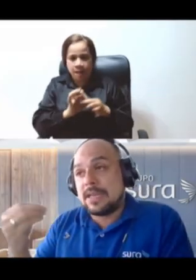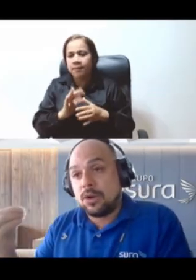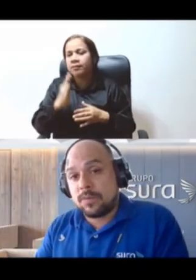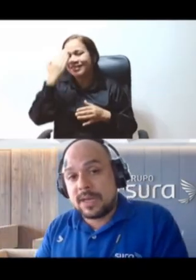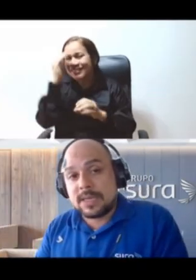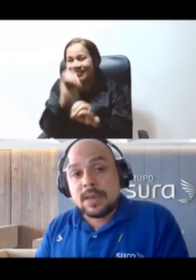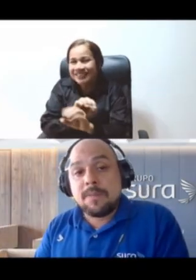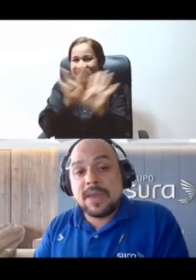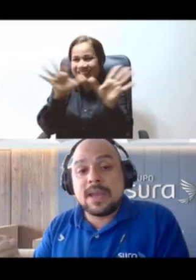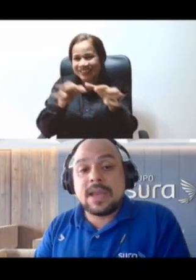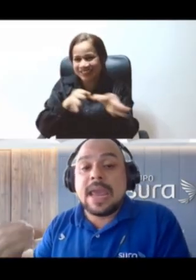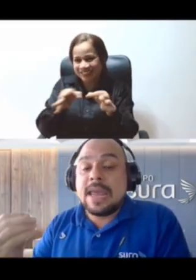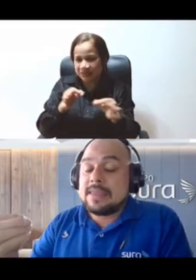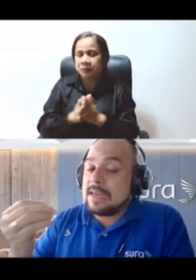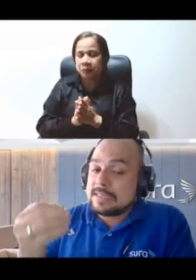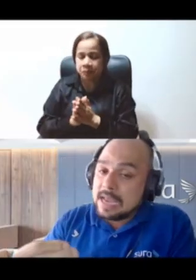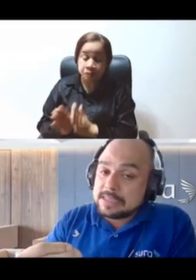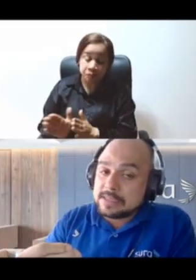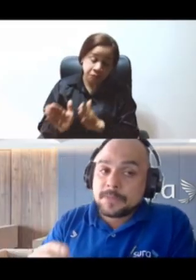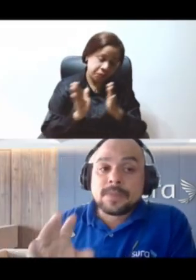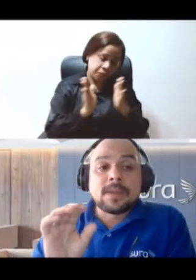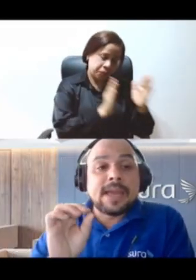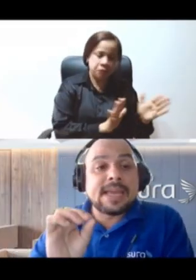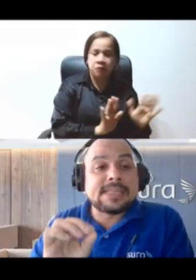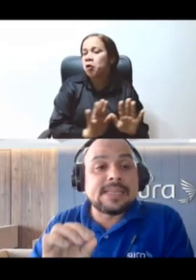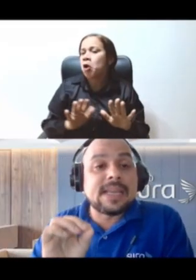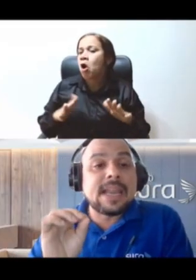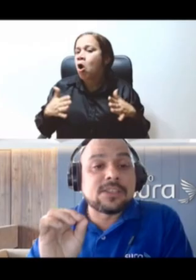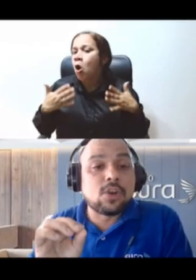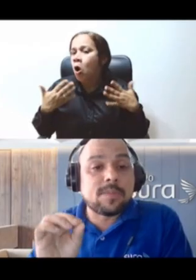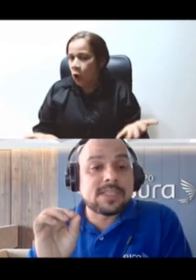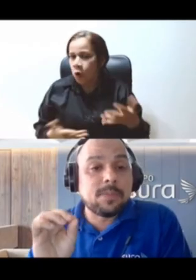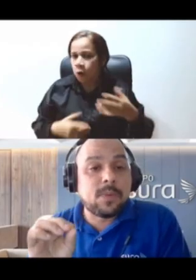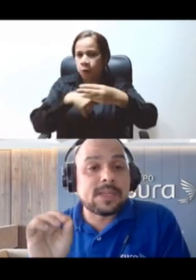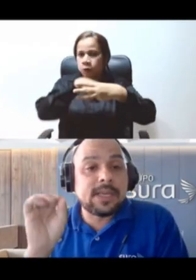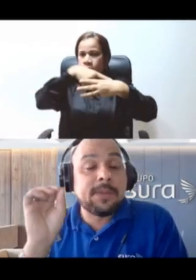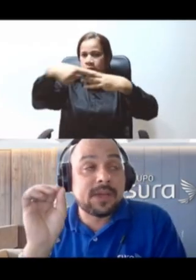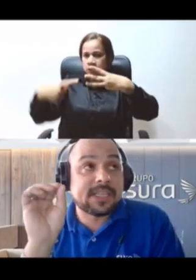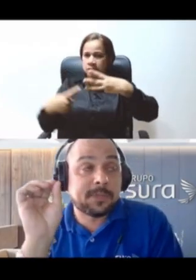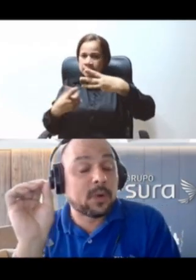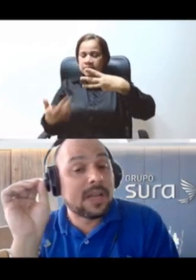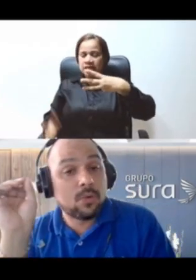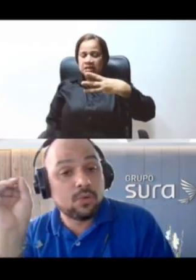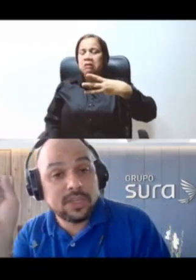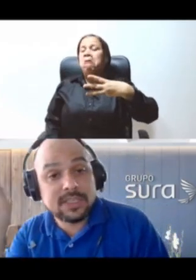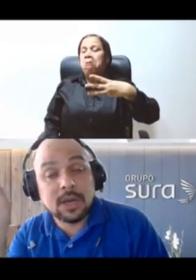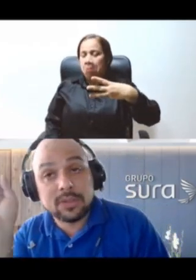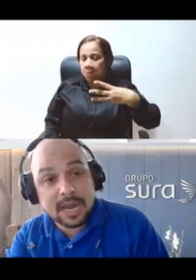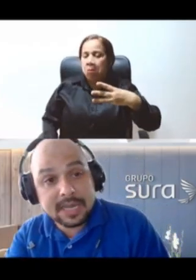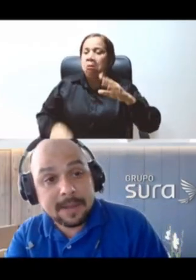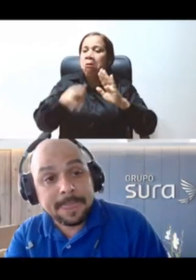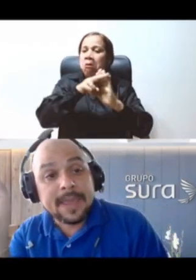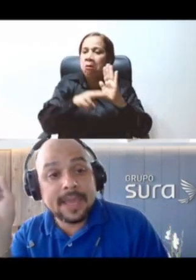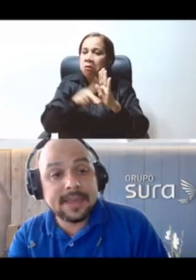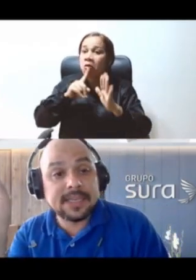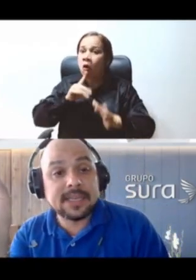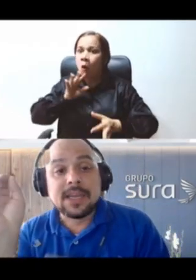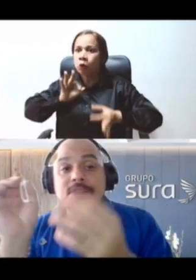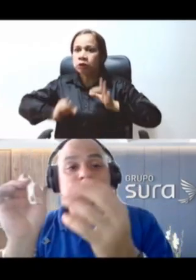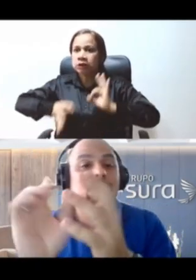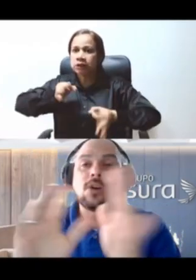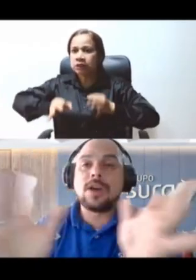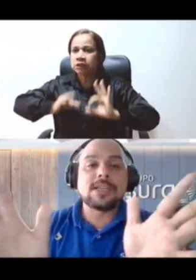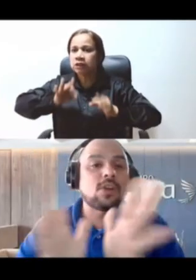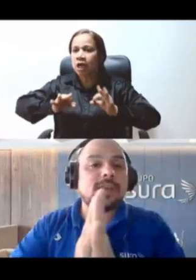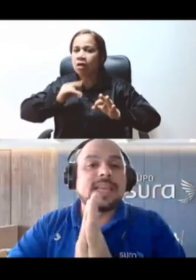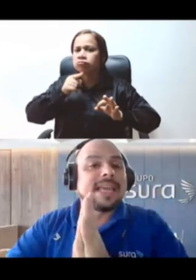las clases de normas vienen en tres clases. Existen las normas impuestas por la justicia ordinaria, es